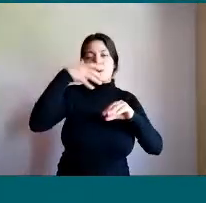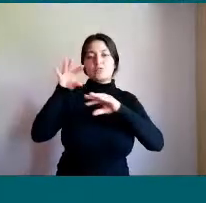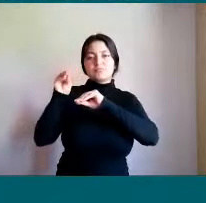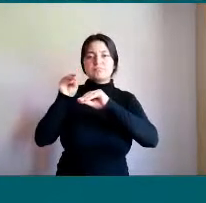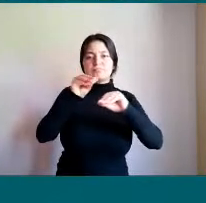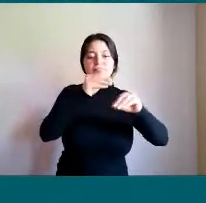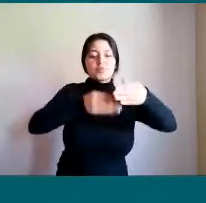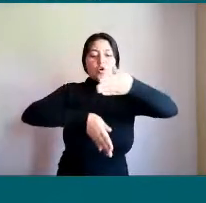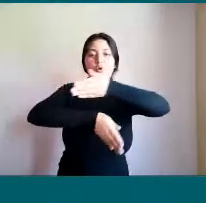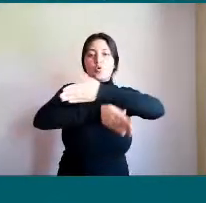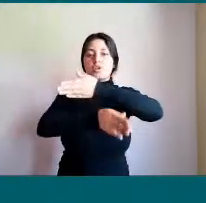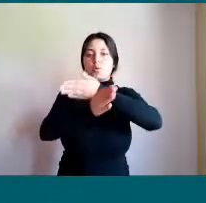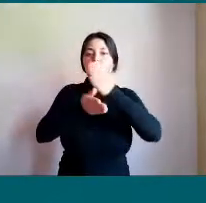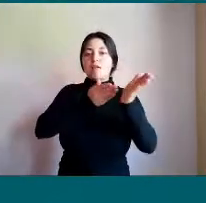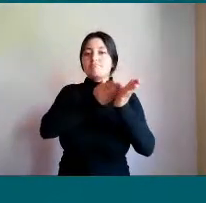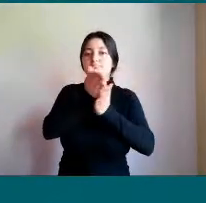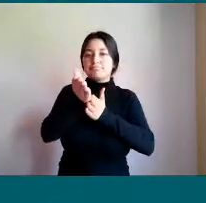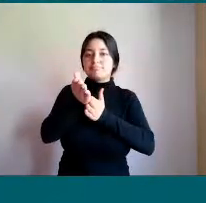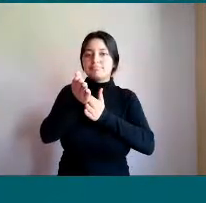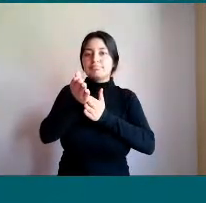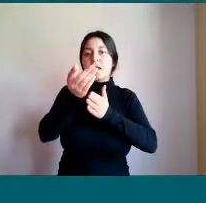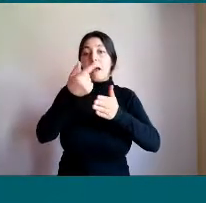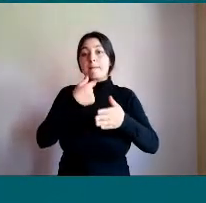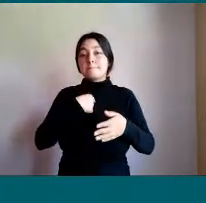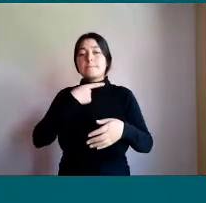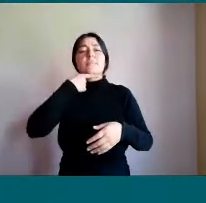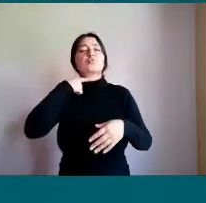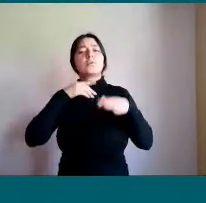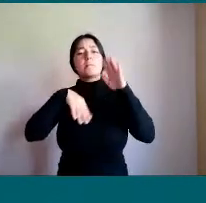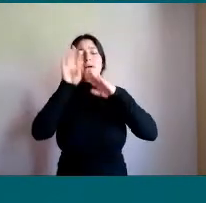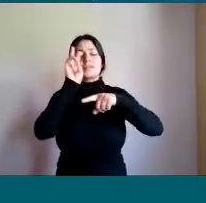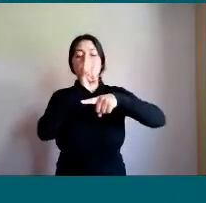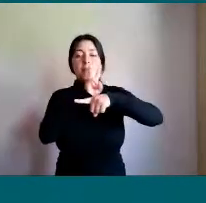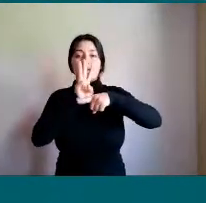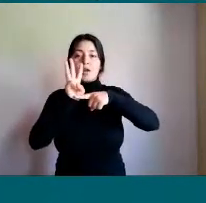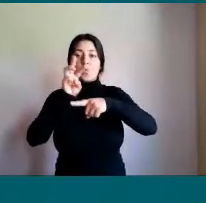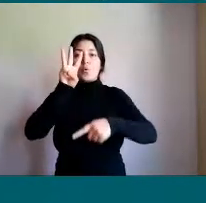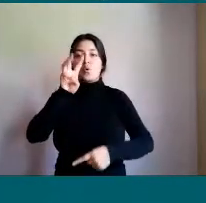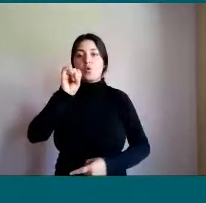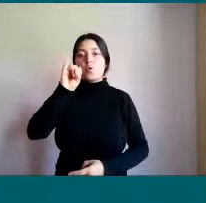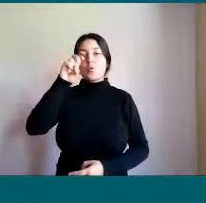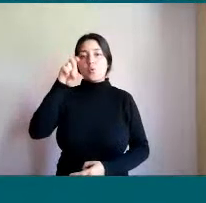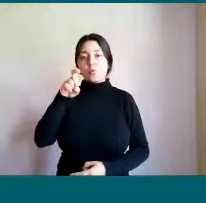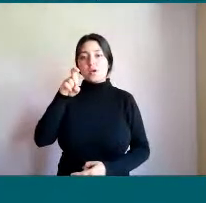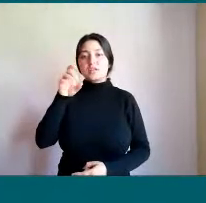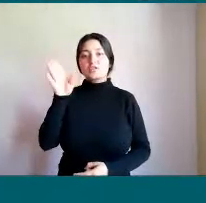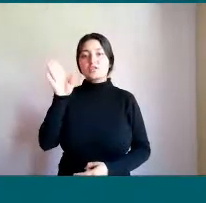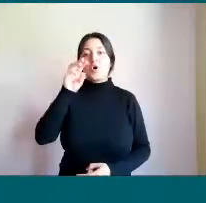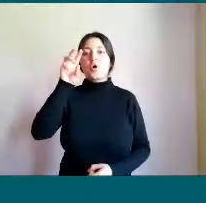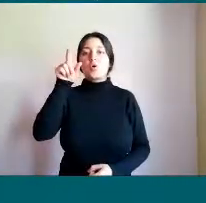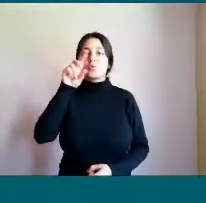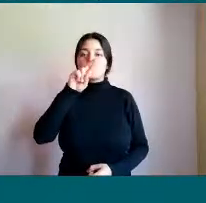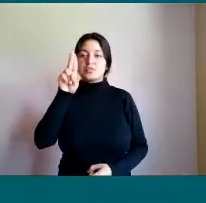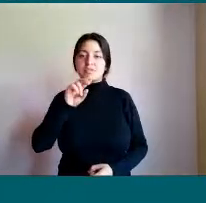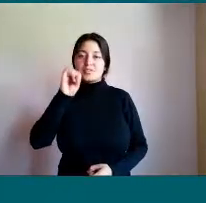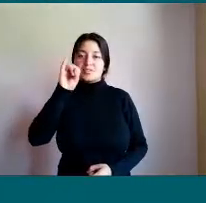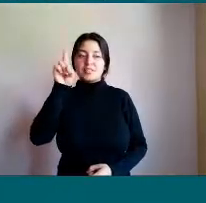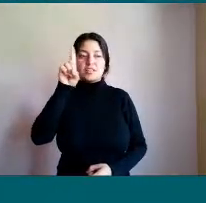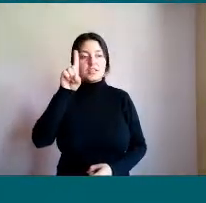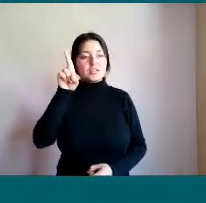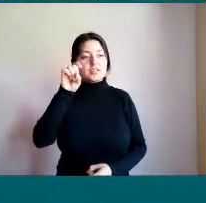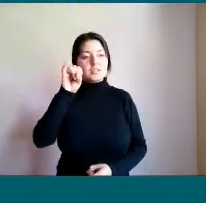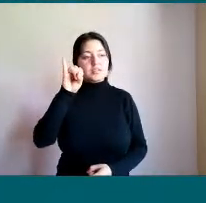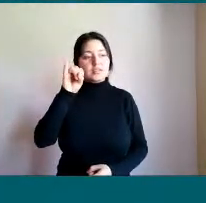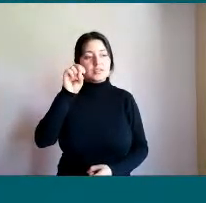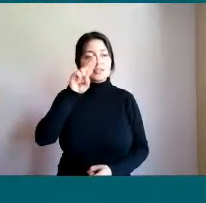mí, por ejemplo, de las que más me gustan son Wix o Sisu, que me van a permitir crear portfolios digitales a modo de página web, o